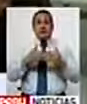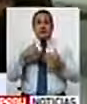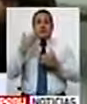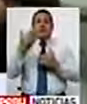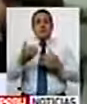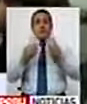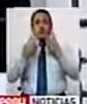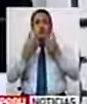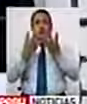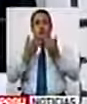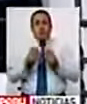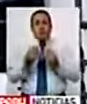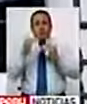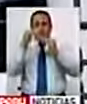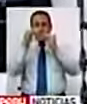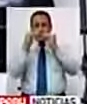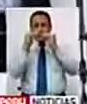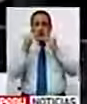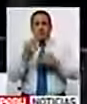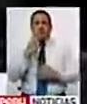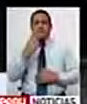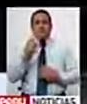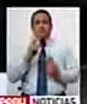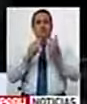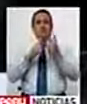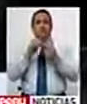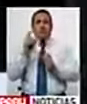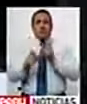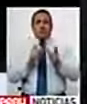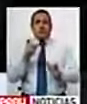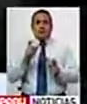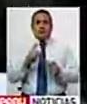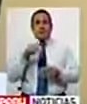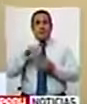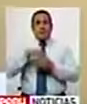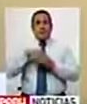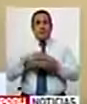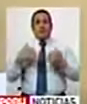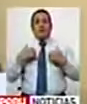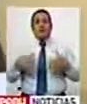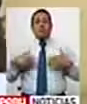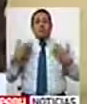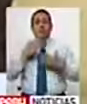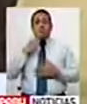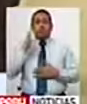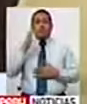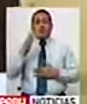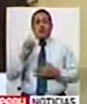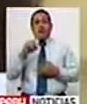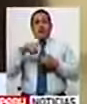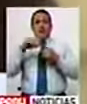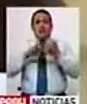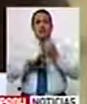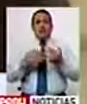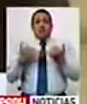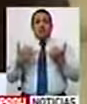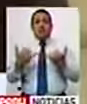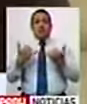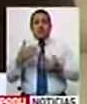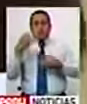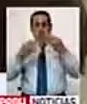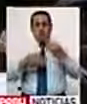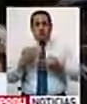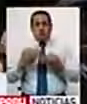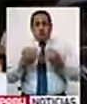debido al reducido margen de diferencia entre ambos candidatos. Una elección que podría definirse con las actas actualmente impugnadas